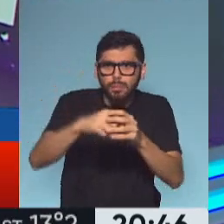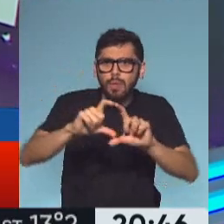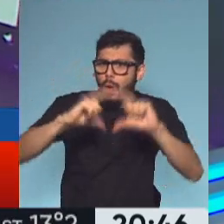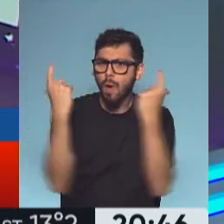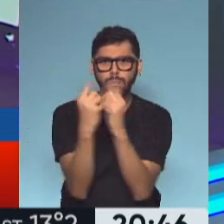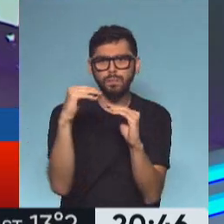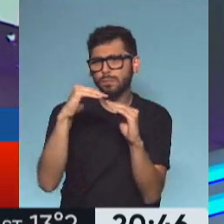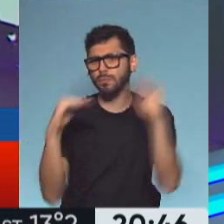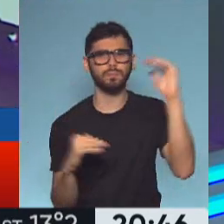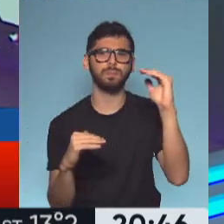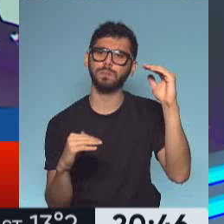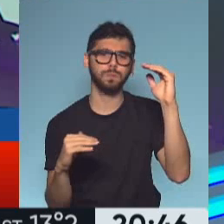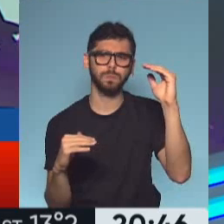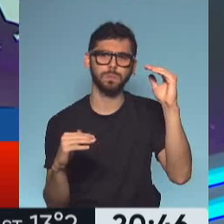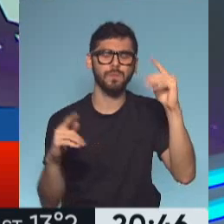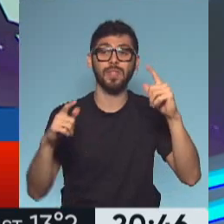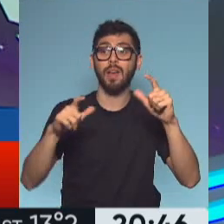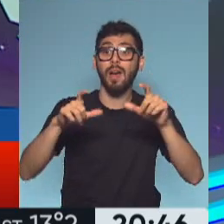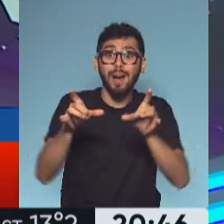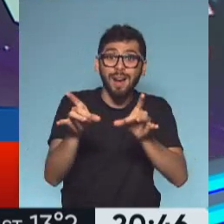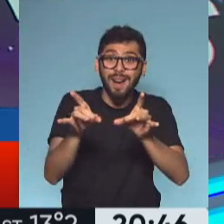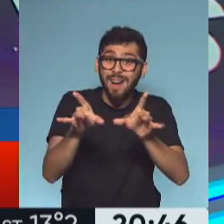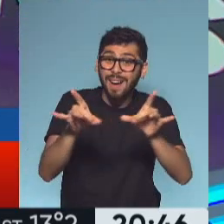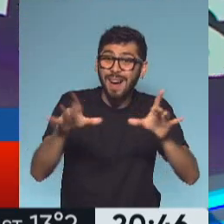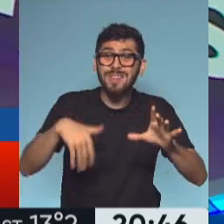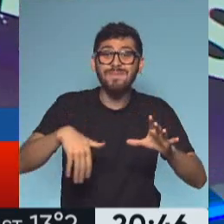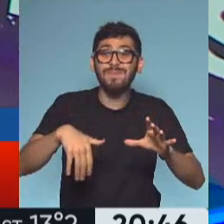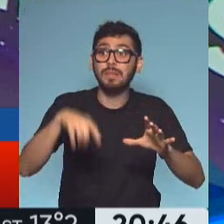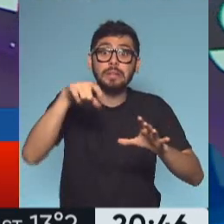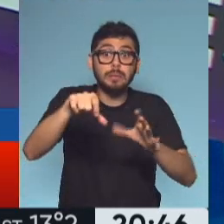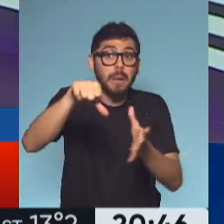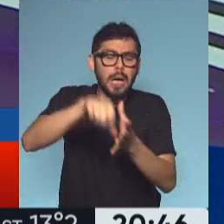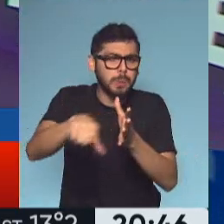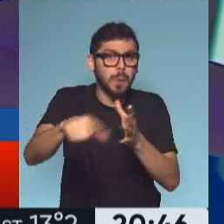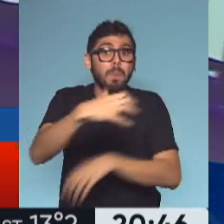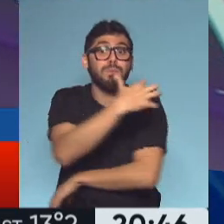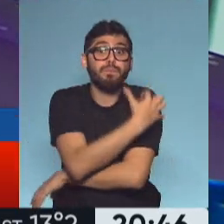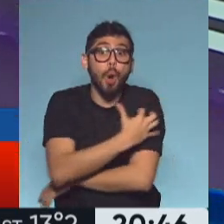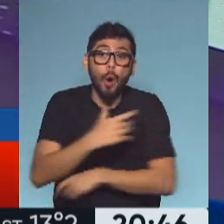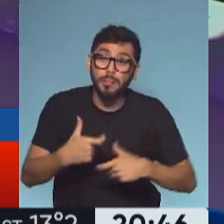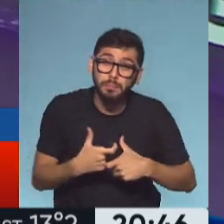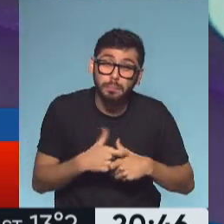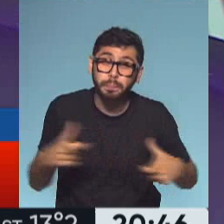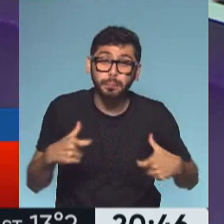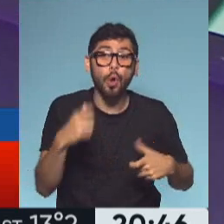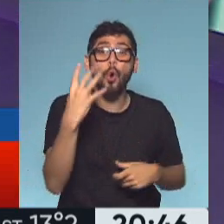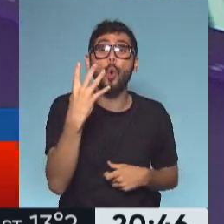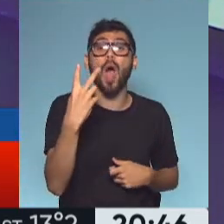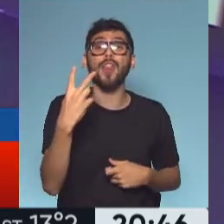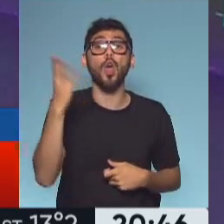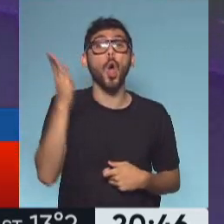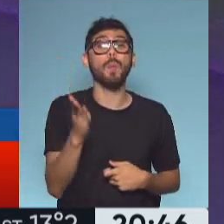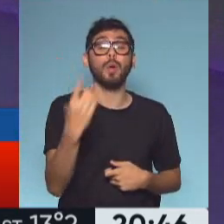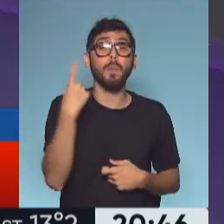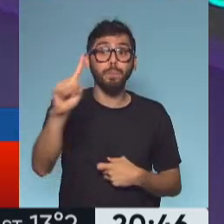donde el tema de la pandemia ha afectado especialmente a este país, que creció la pobreza hasta en un 42%, pero interesante el